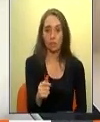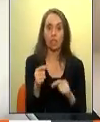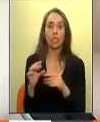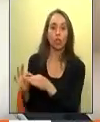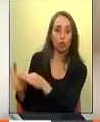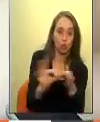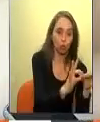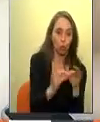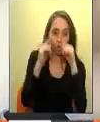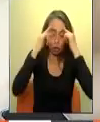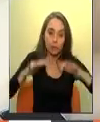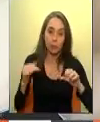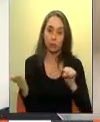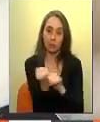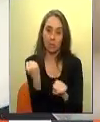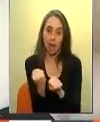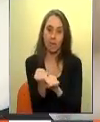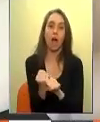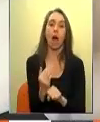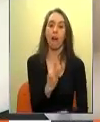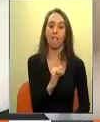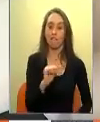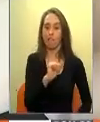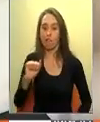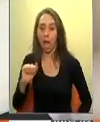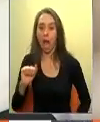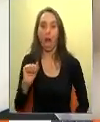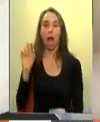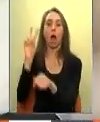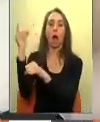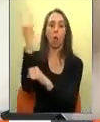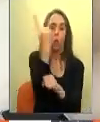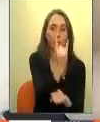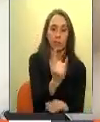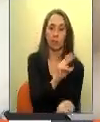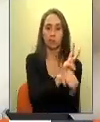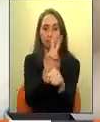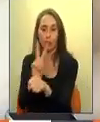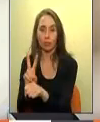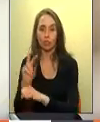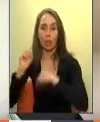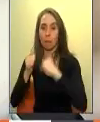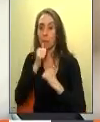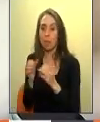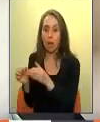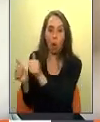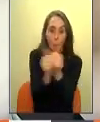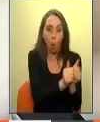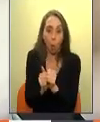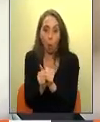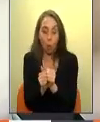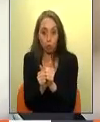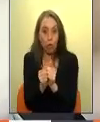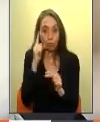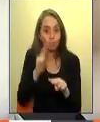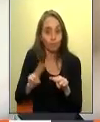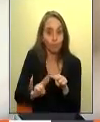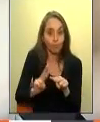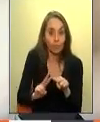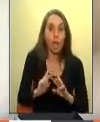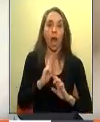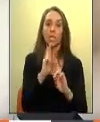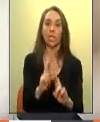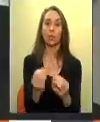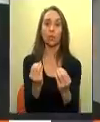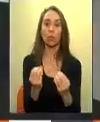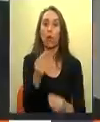ponemos de acuerdo y trabajamos, las Fuerzas Armadas, la academia, el gobierno y el sector privado juntos, podemos lograr estos resultados en